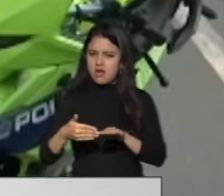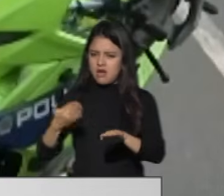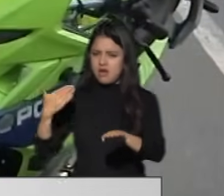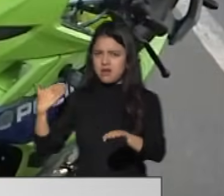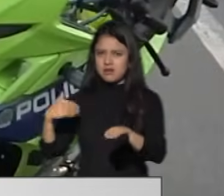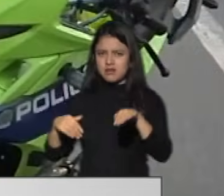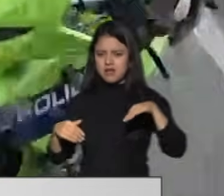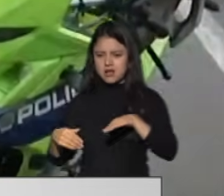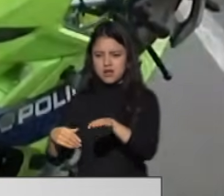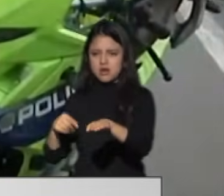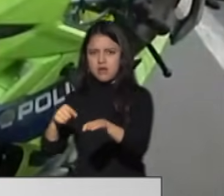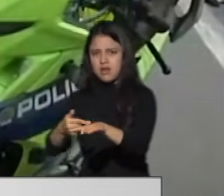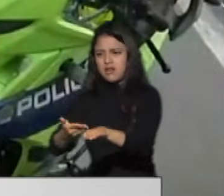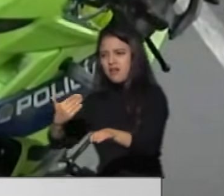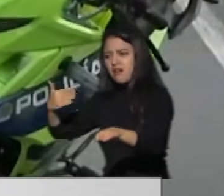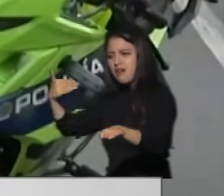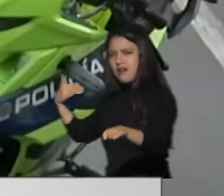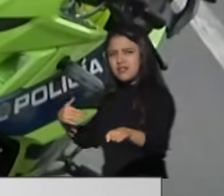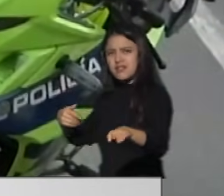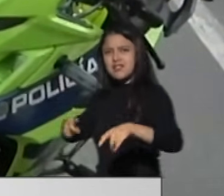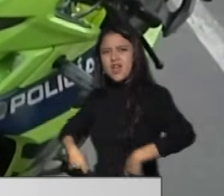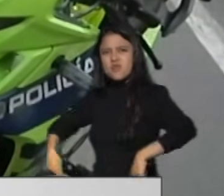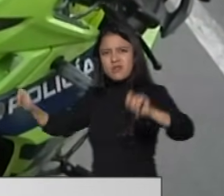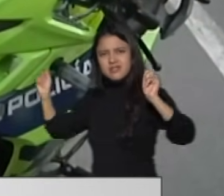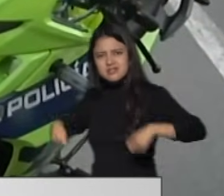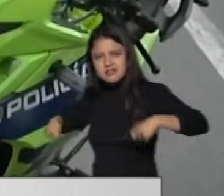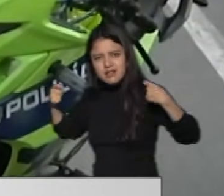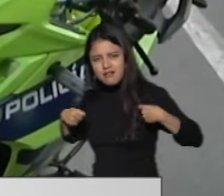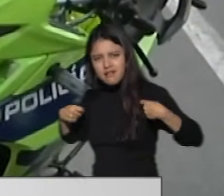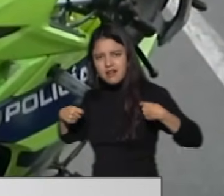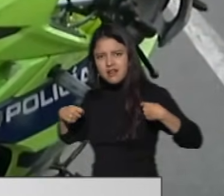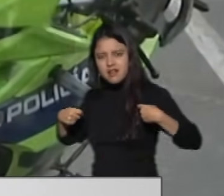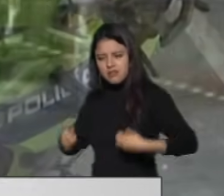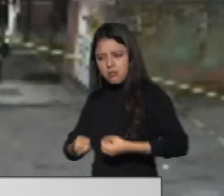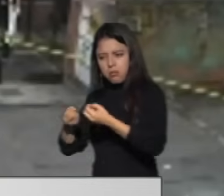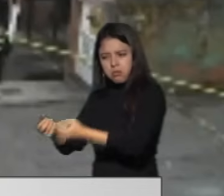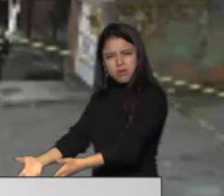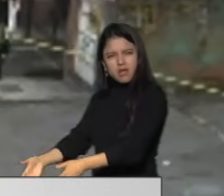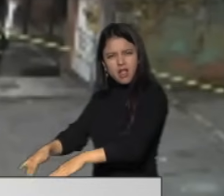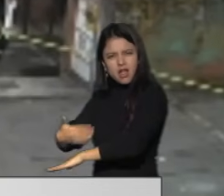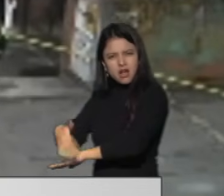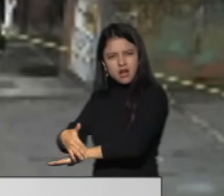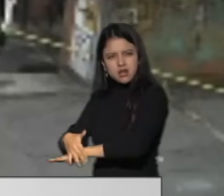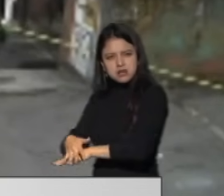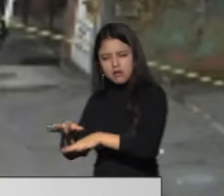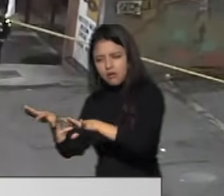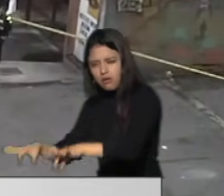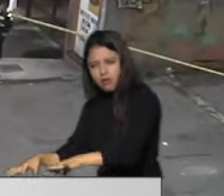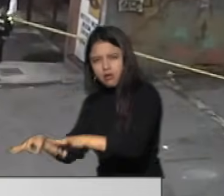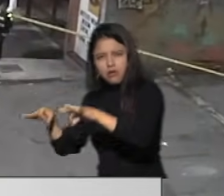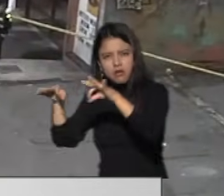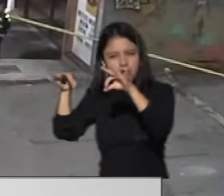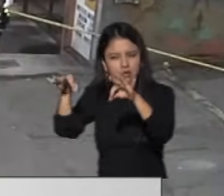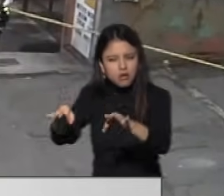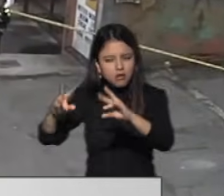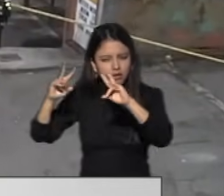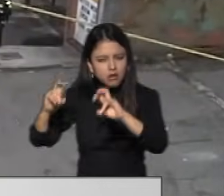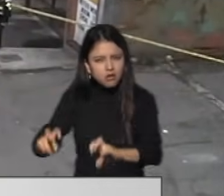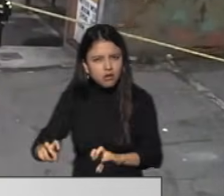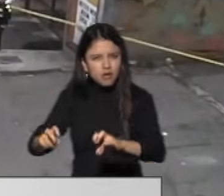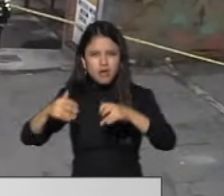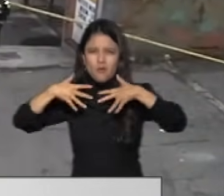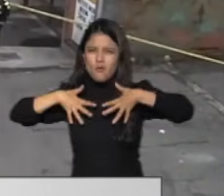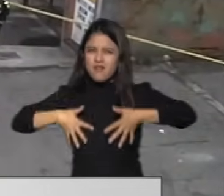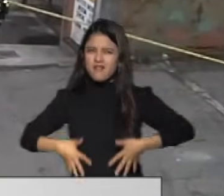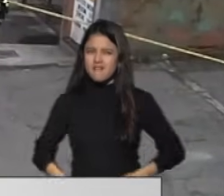con la víctima. También se analizan pruebas que permitan identificar por qué la víctima, al parecer, tenía una bata